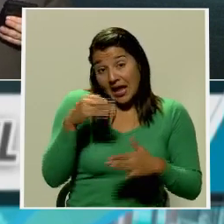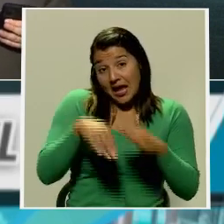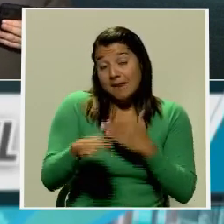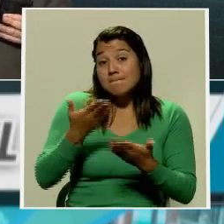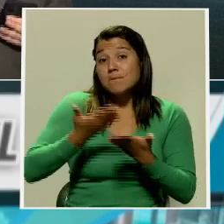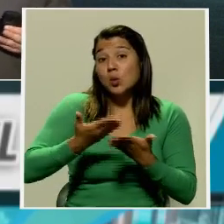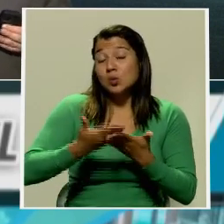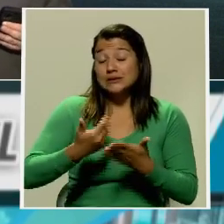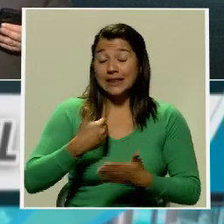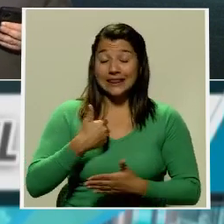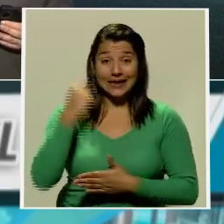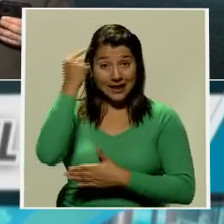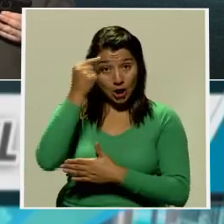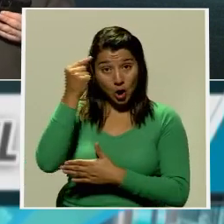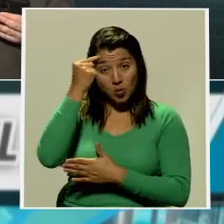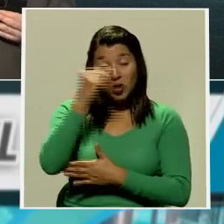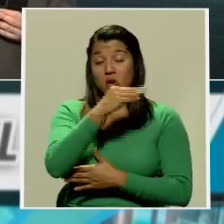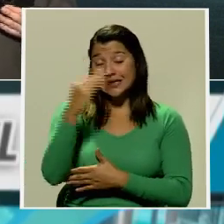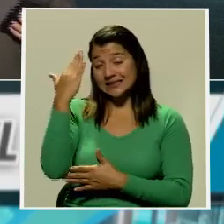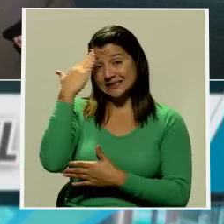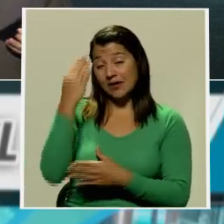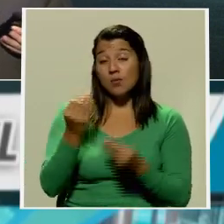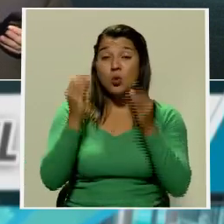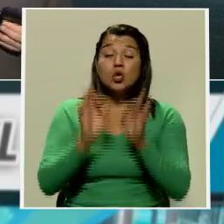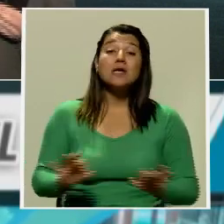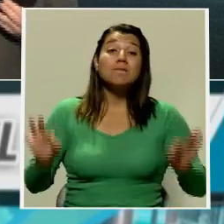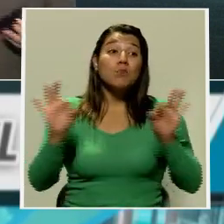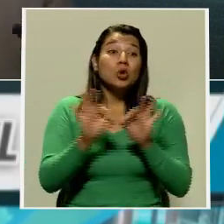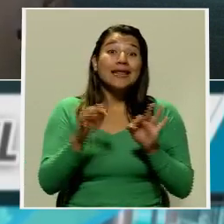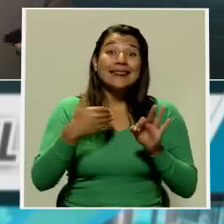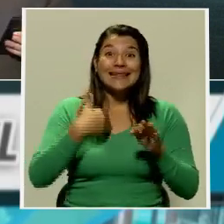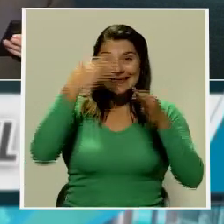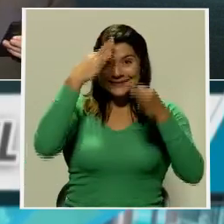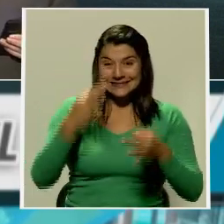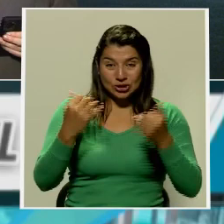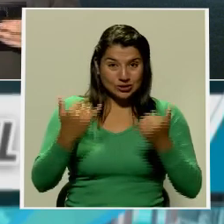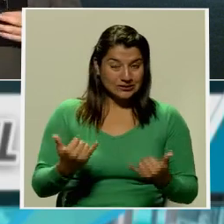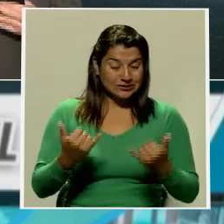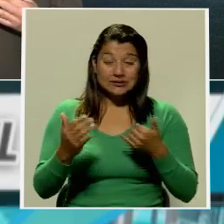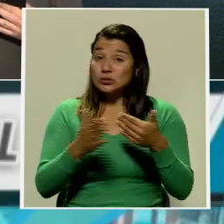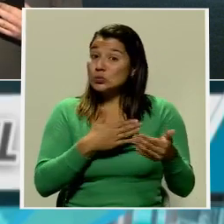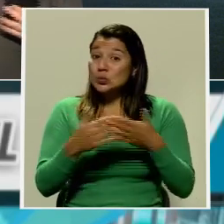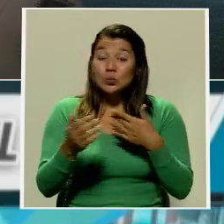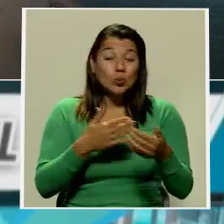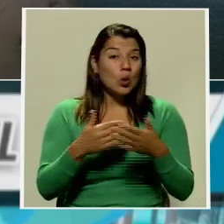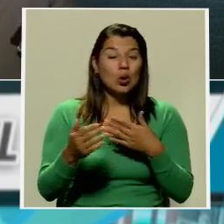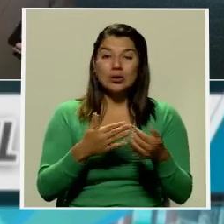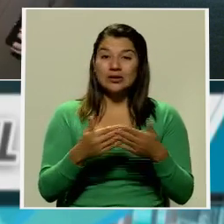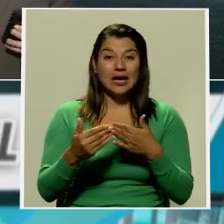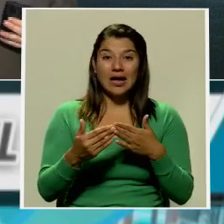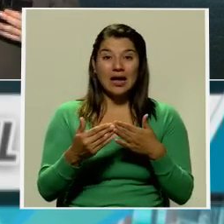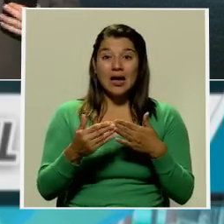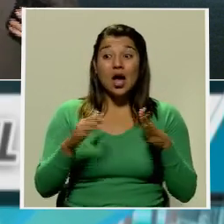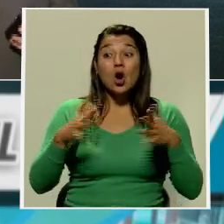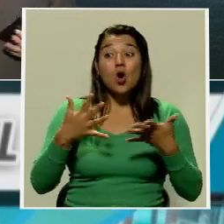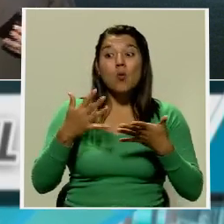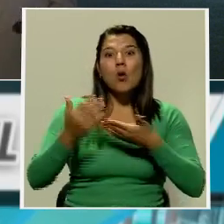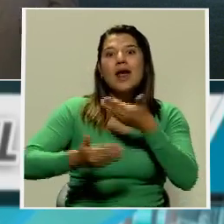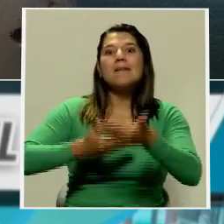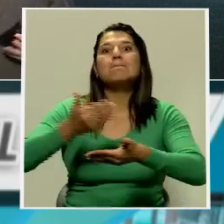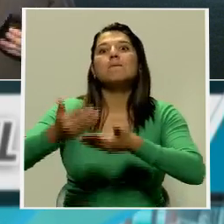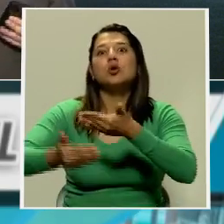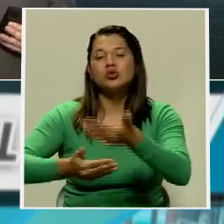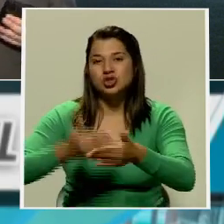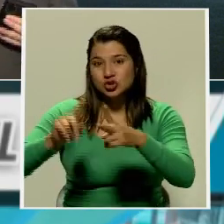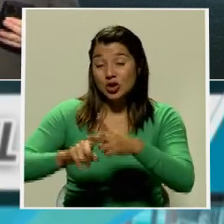claro que es importante tomar acciones ya, inclusive sin importar lo que es este año electoral, esta campaña